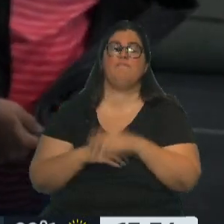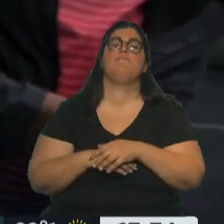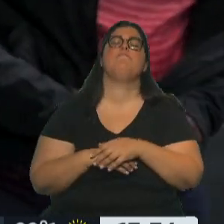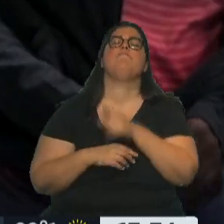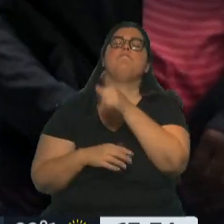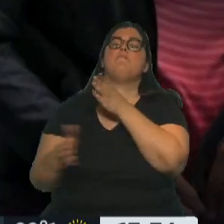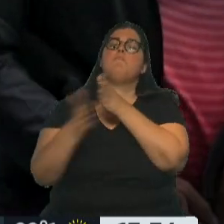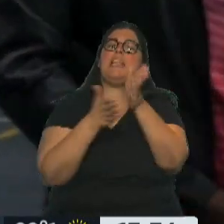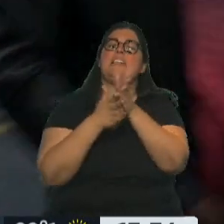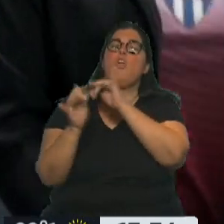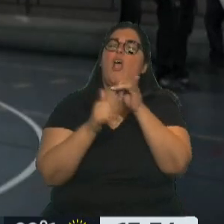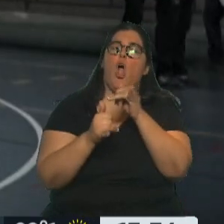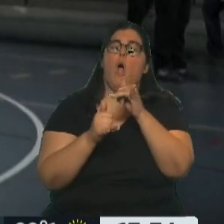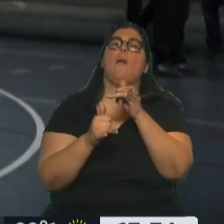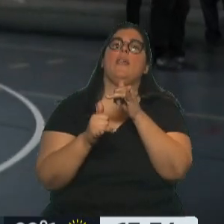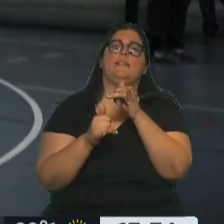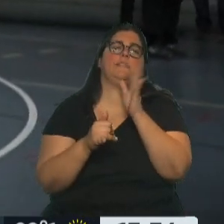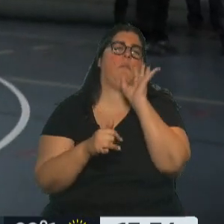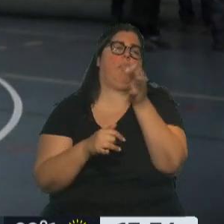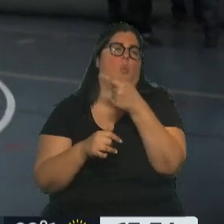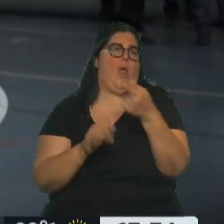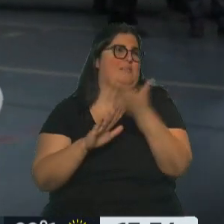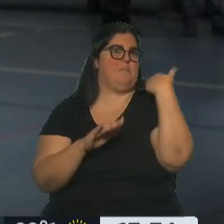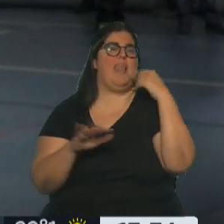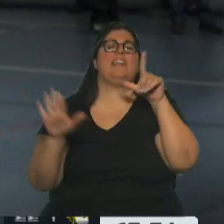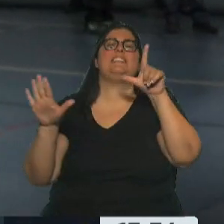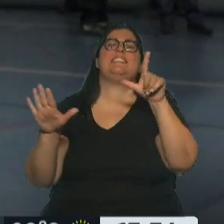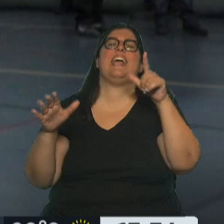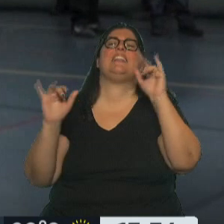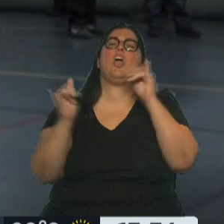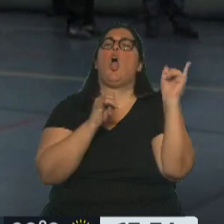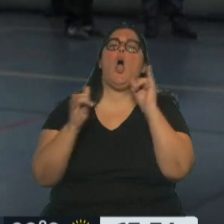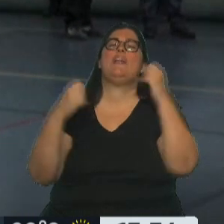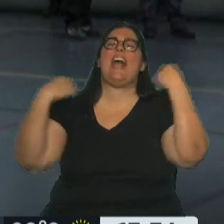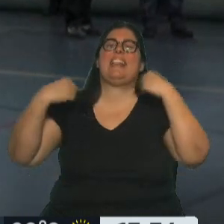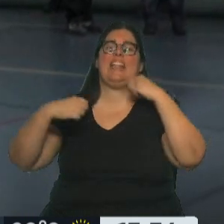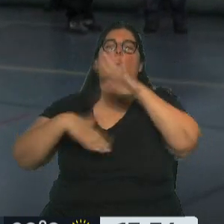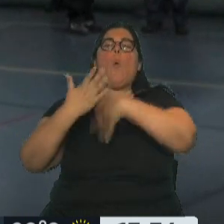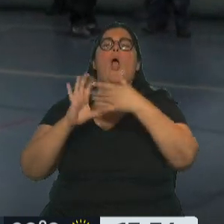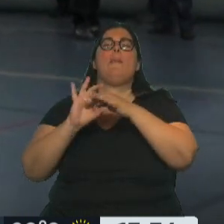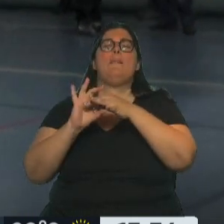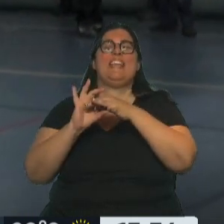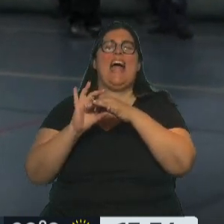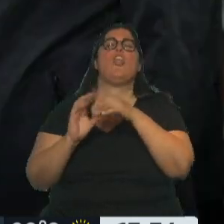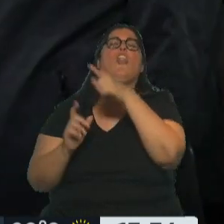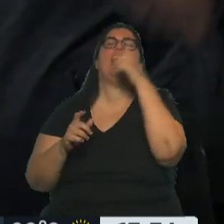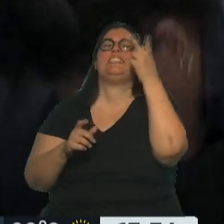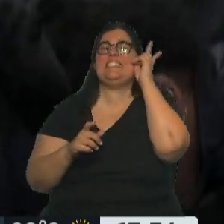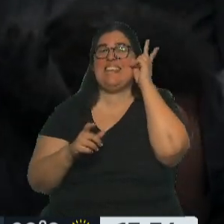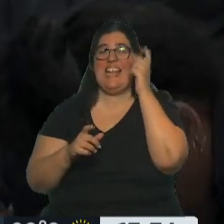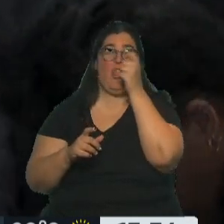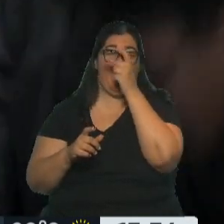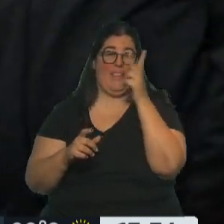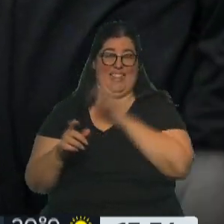jóvenes quedó graficado hace apenas unas semanas cuando 7 jóvenes atletas que participaron de los Juegos Panamericanos de Santiago de Chile